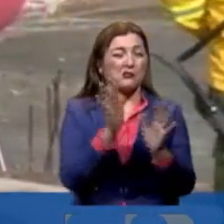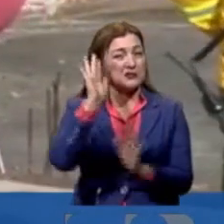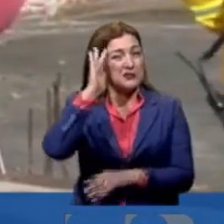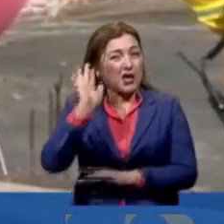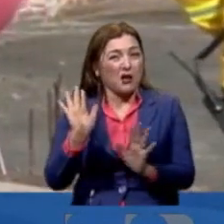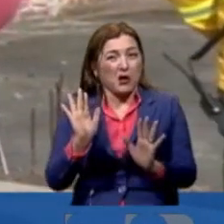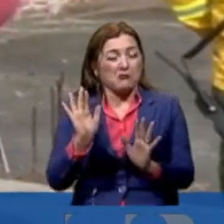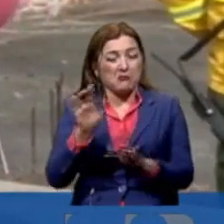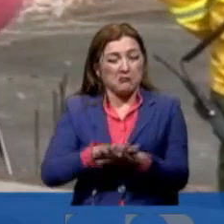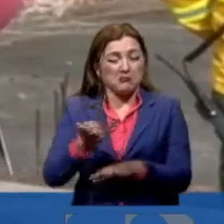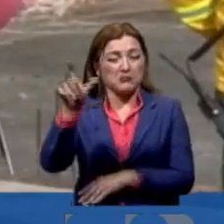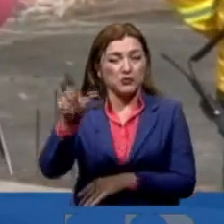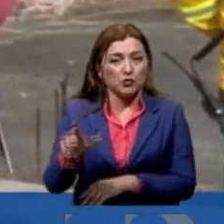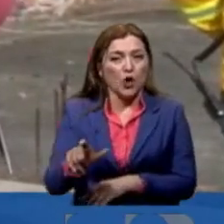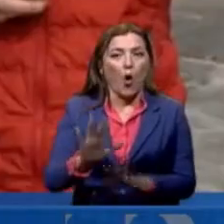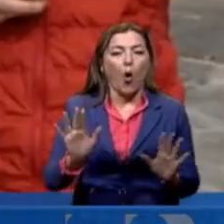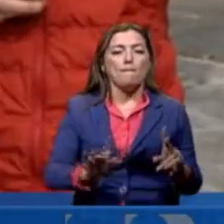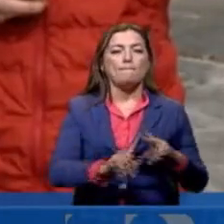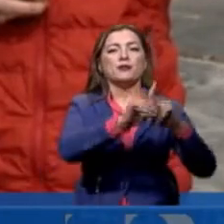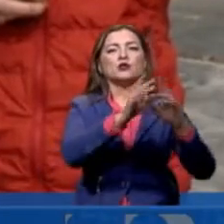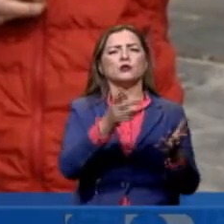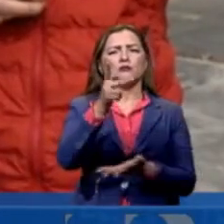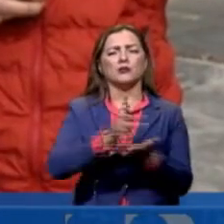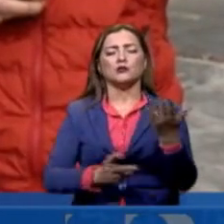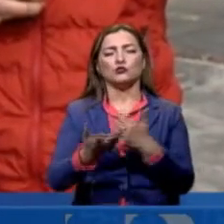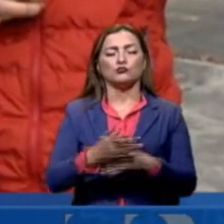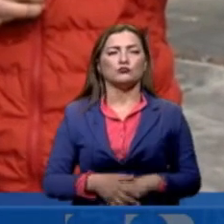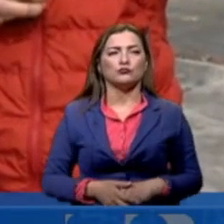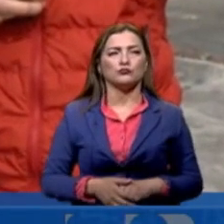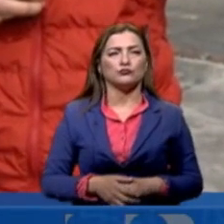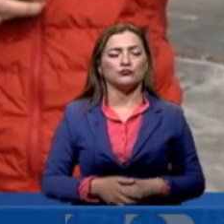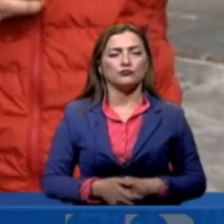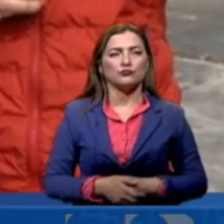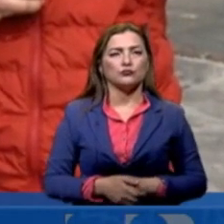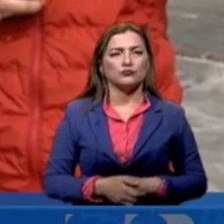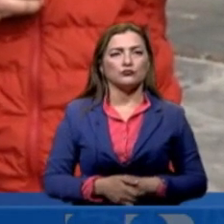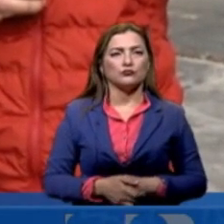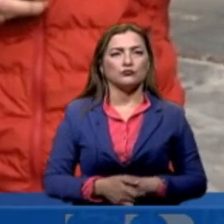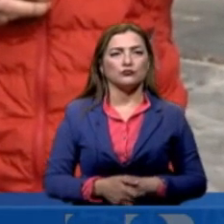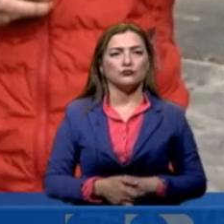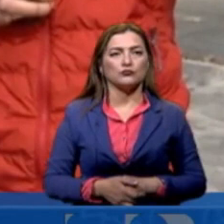fue provocado, si tal vez fue accidental. ¿Qué se conoce al respecto, Juan Miguel?